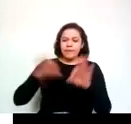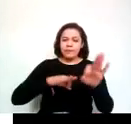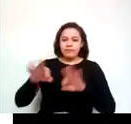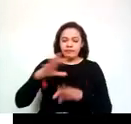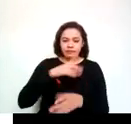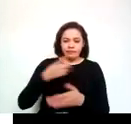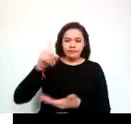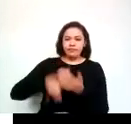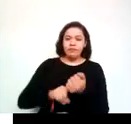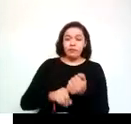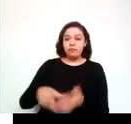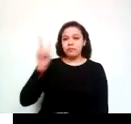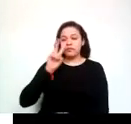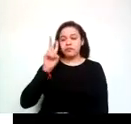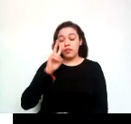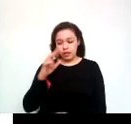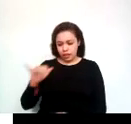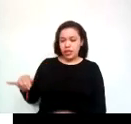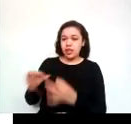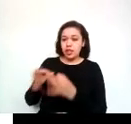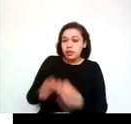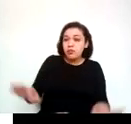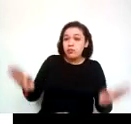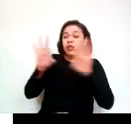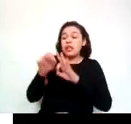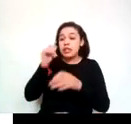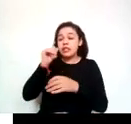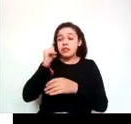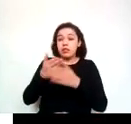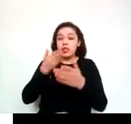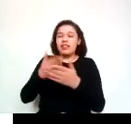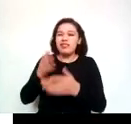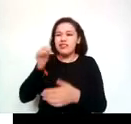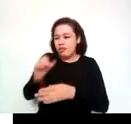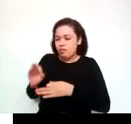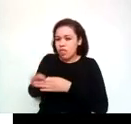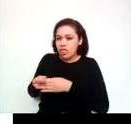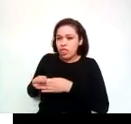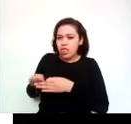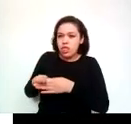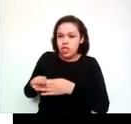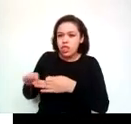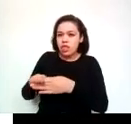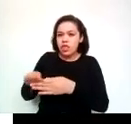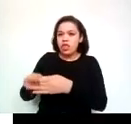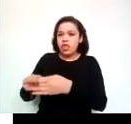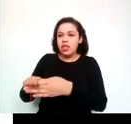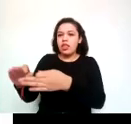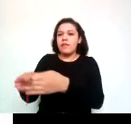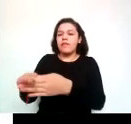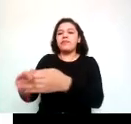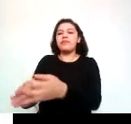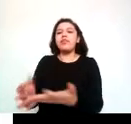empezamos a verlo, y es importante hacer la acotación, que esto sucede cuando es algo frecuente, continuo, y que no